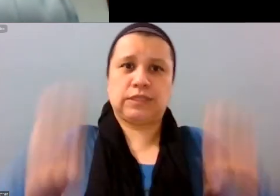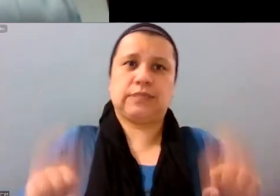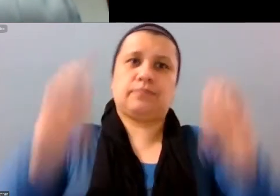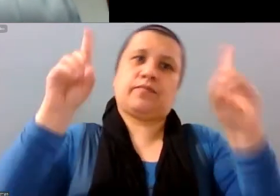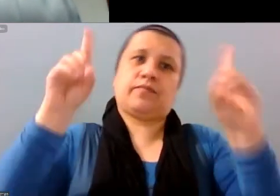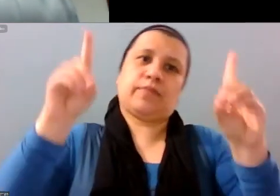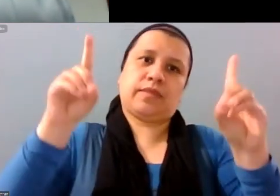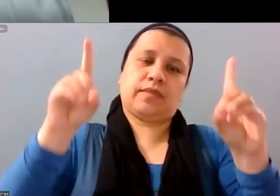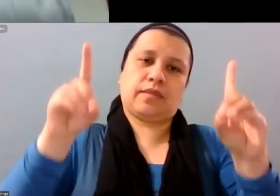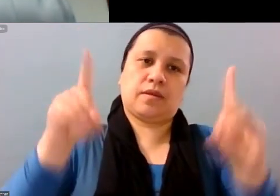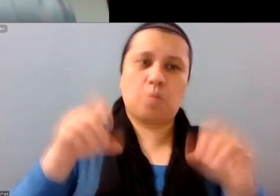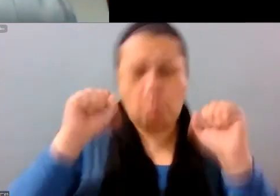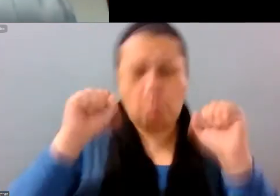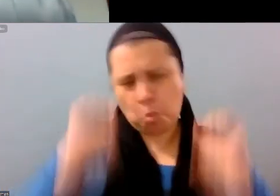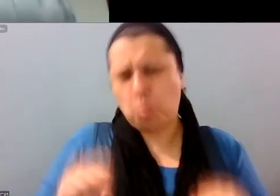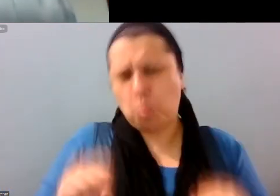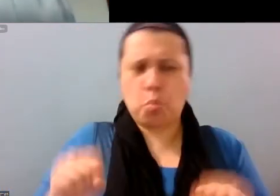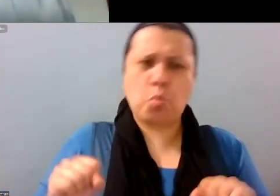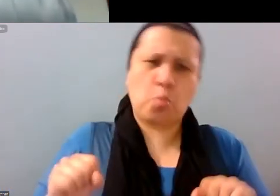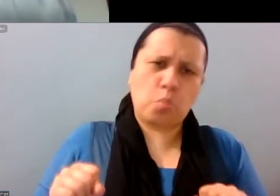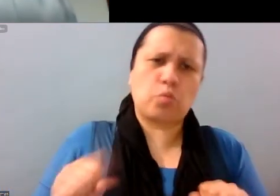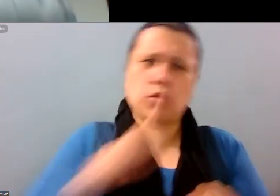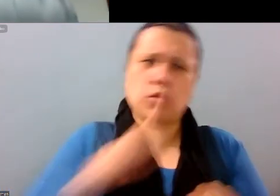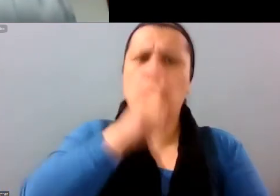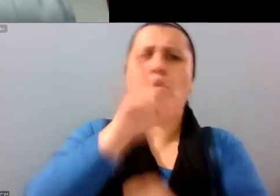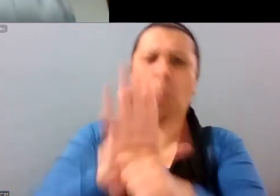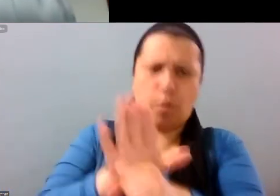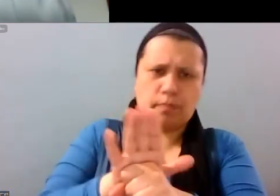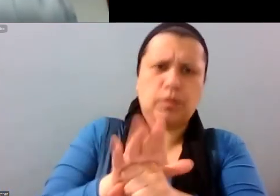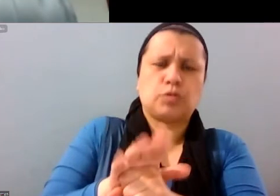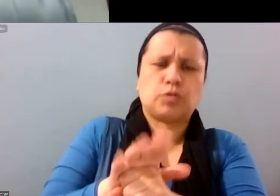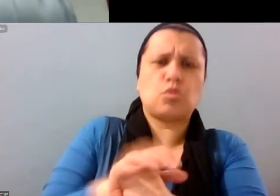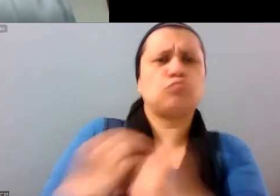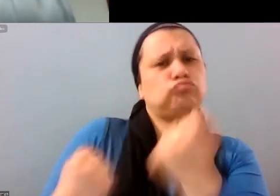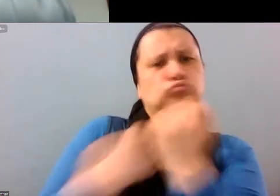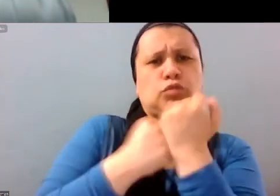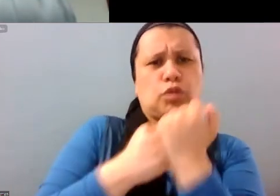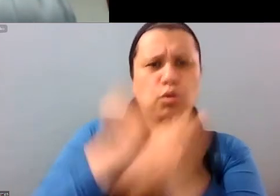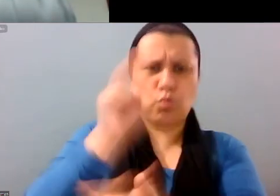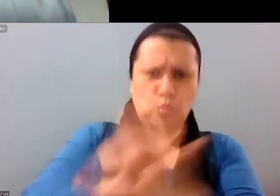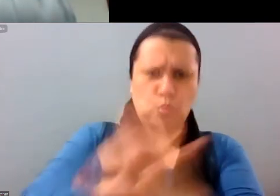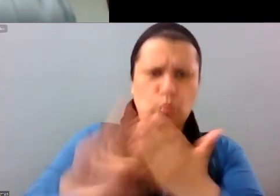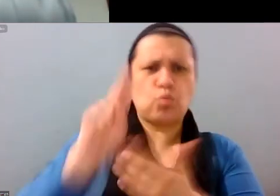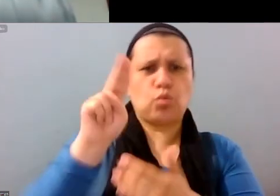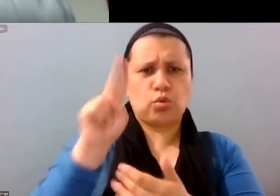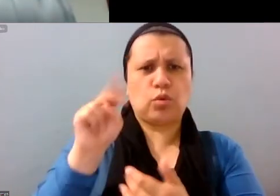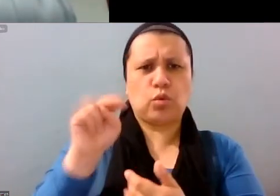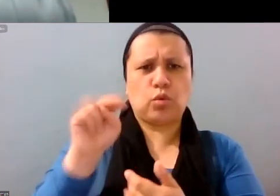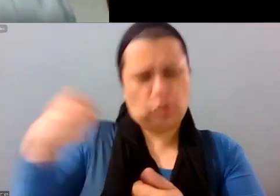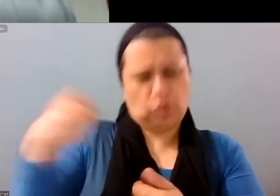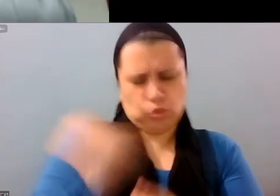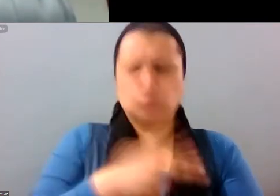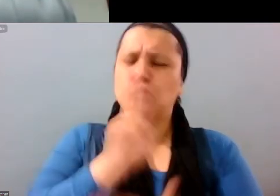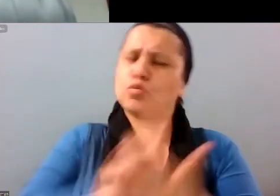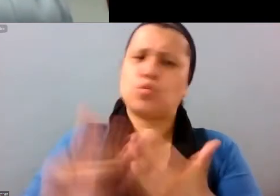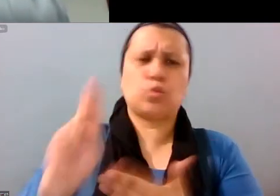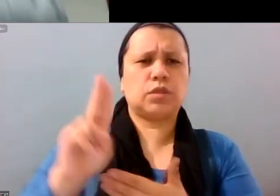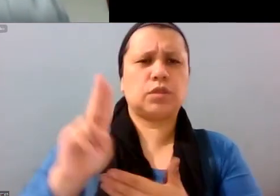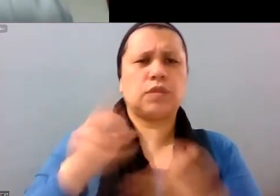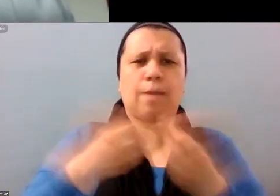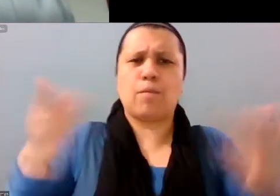contar siempre con el compromiso con el respaldo de la UNED las universidades públicas tenemos un compromiso permanente con la sociedad no